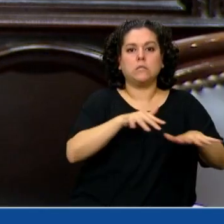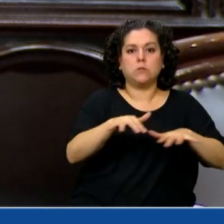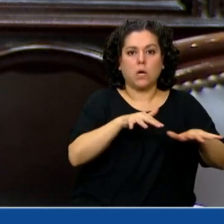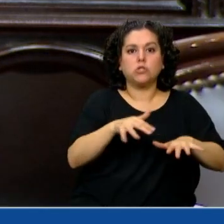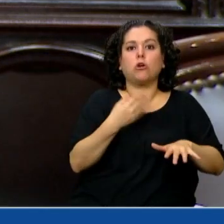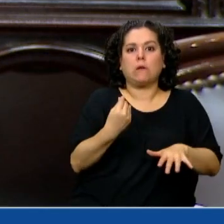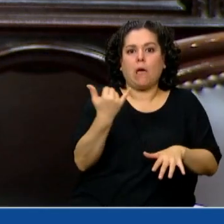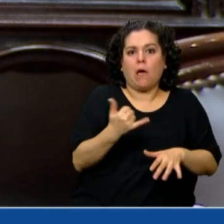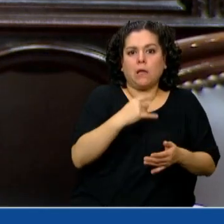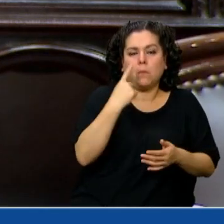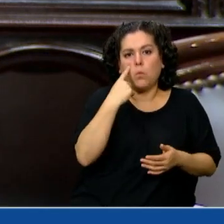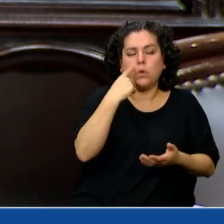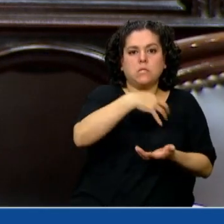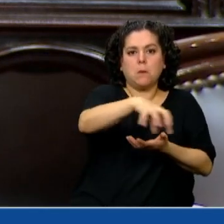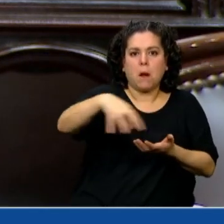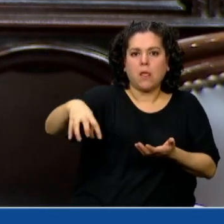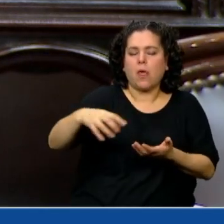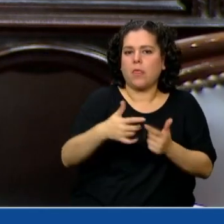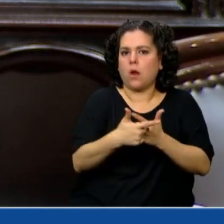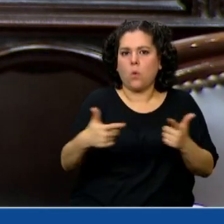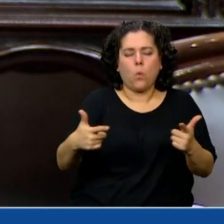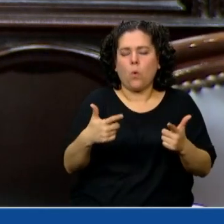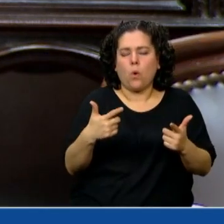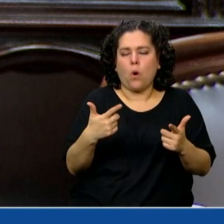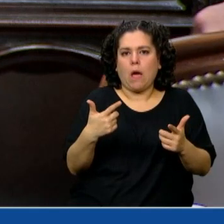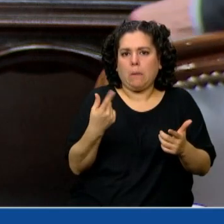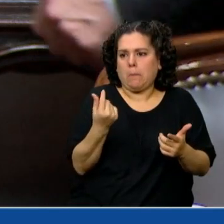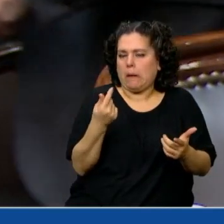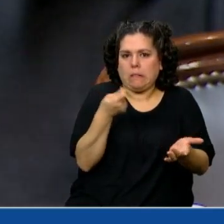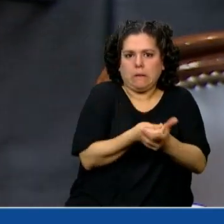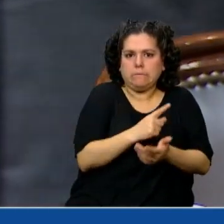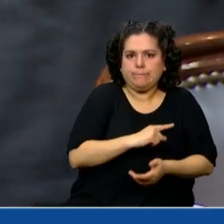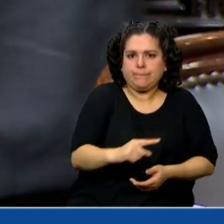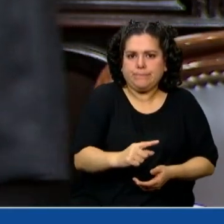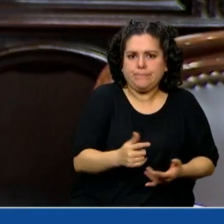muchos municipios no tienen capacidad para pagarla. Y si